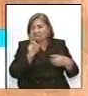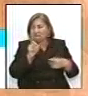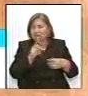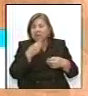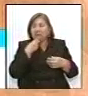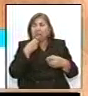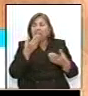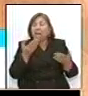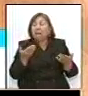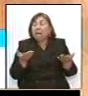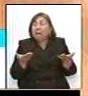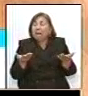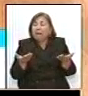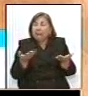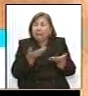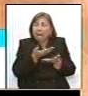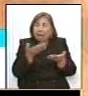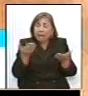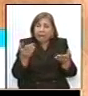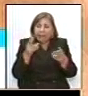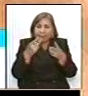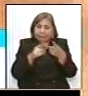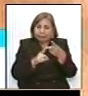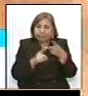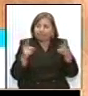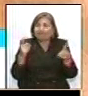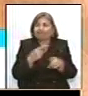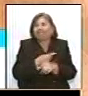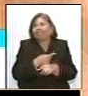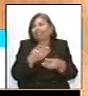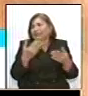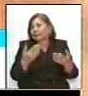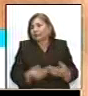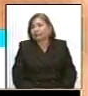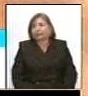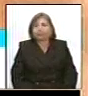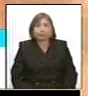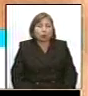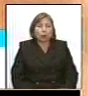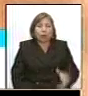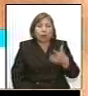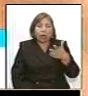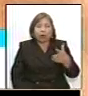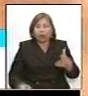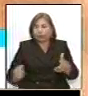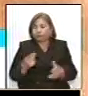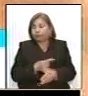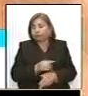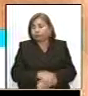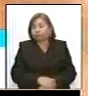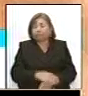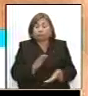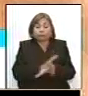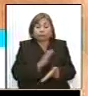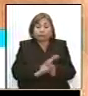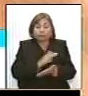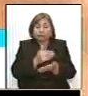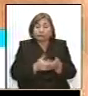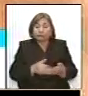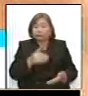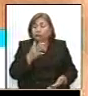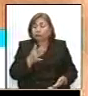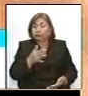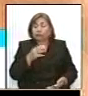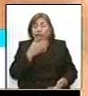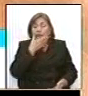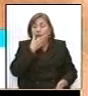Esa es, señor presidente, señores congresistas, la segunda contradicción. Tercera contradicción. En el documento sin número fechado 5 de diciembre